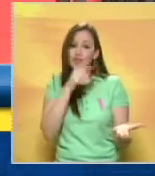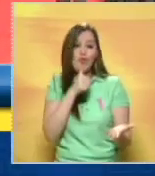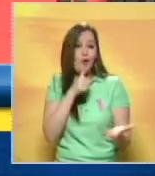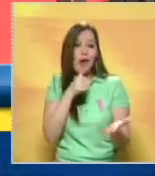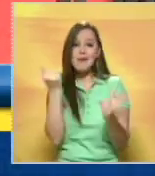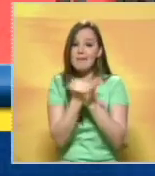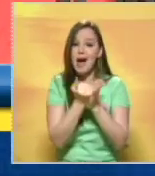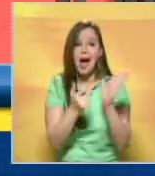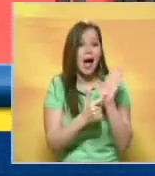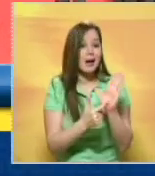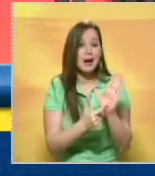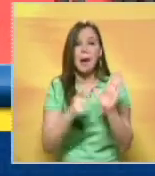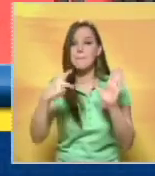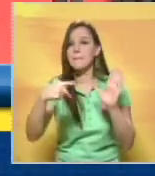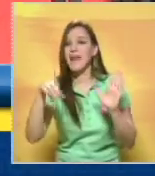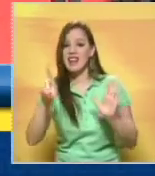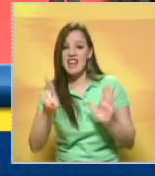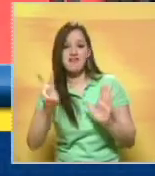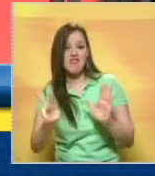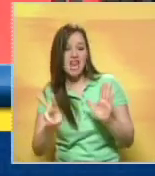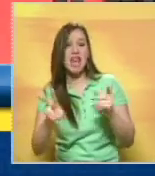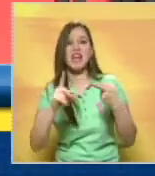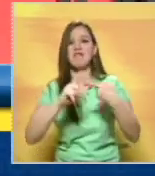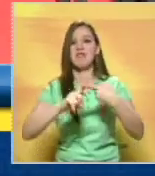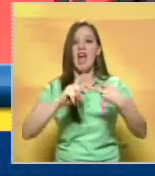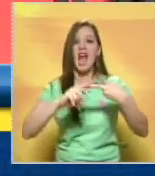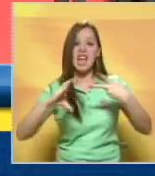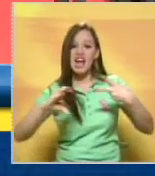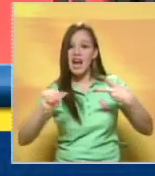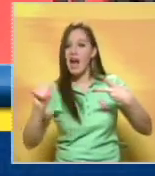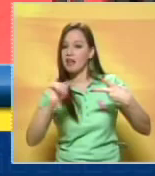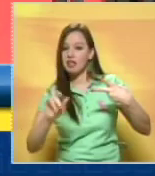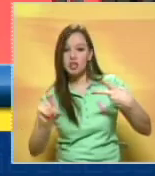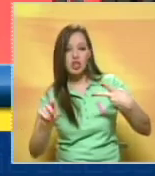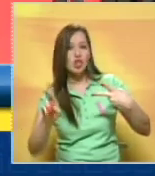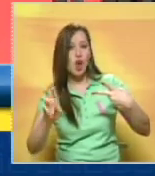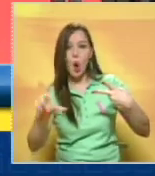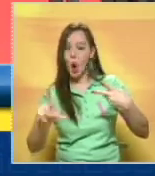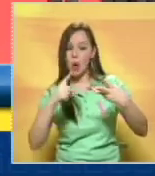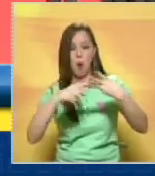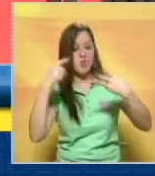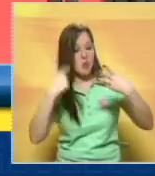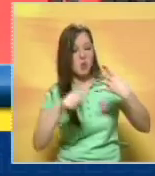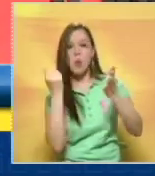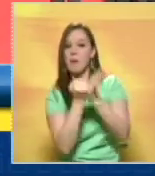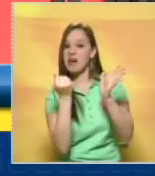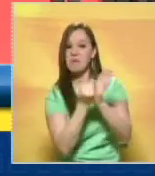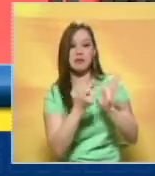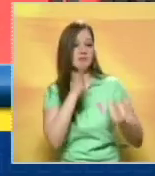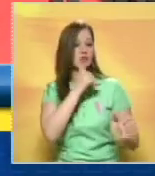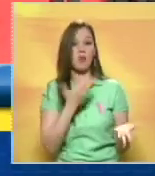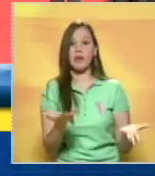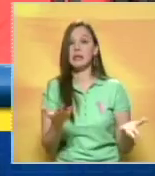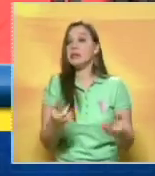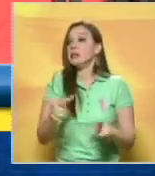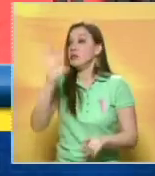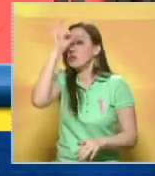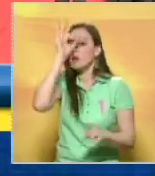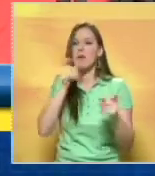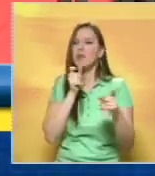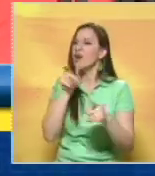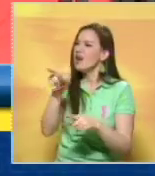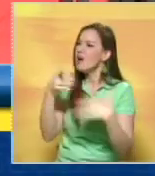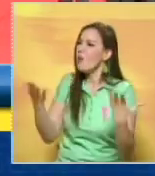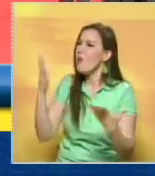Shell, ni Castrol, ni Ultralug, ni ninguno. O sea, y de verdad no hay una respuesta, no sabemos, la gente nos pregunta que cuándo nos llega,